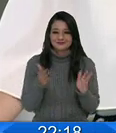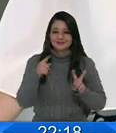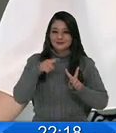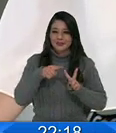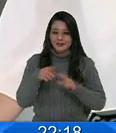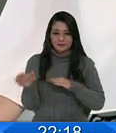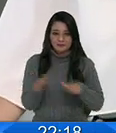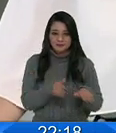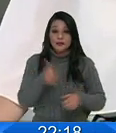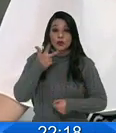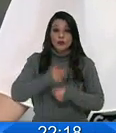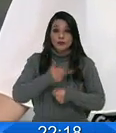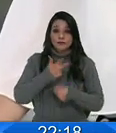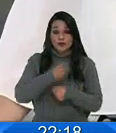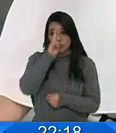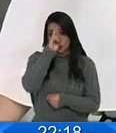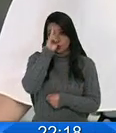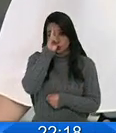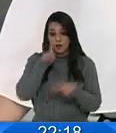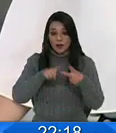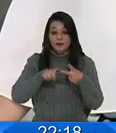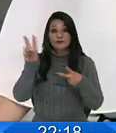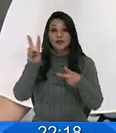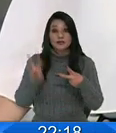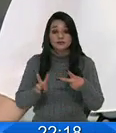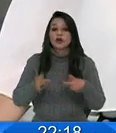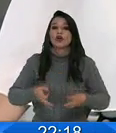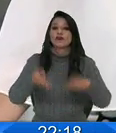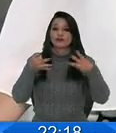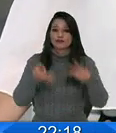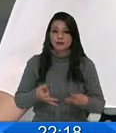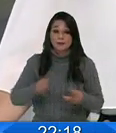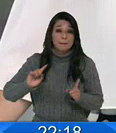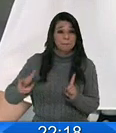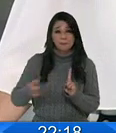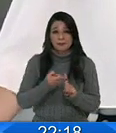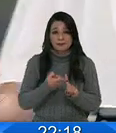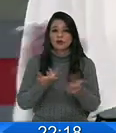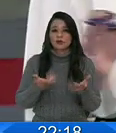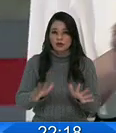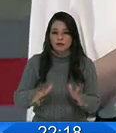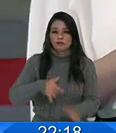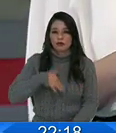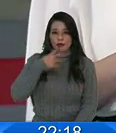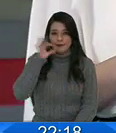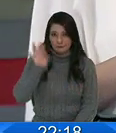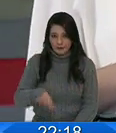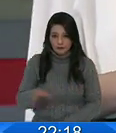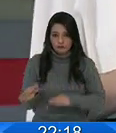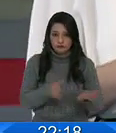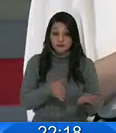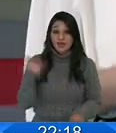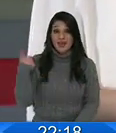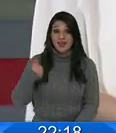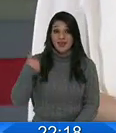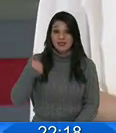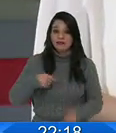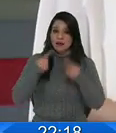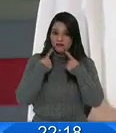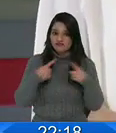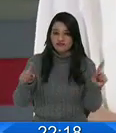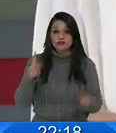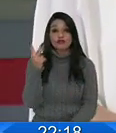Guatemala, Uruguay y Venezuela confirmaron sus primeros casos de coronavirus, mientras que Argentina anunció a su segundo